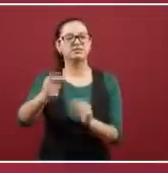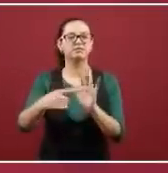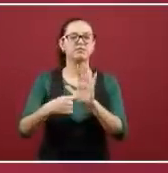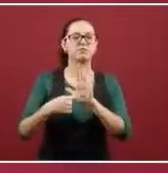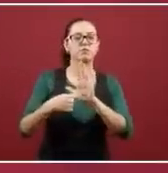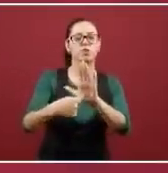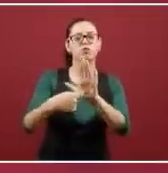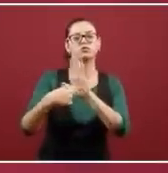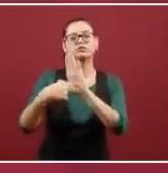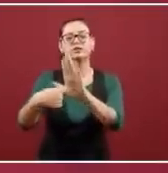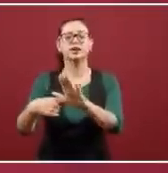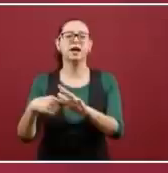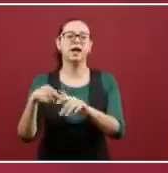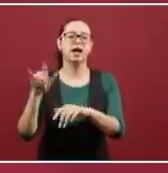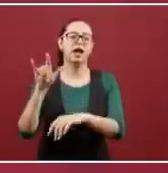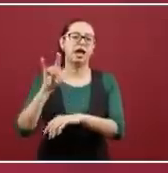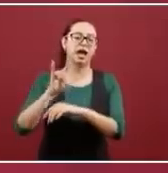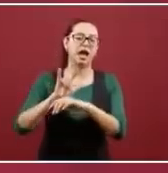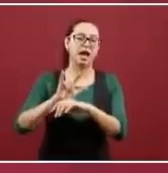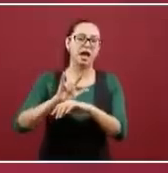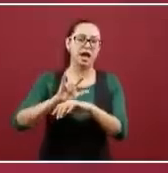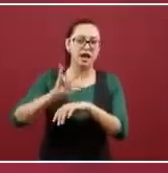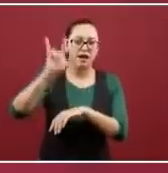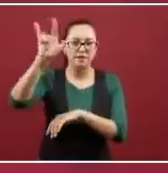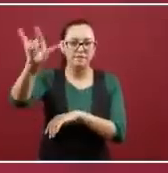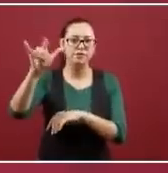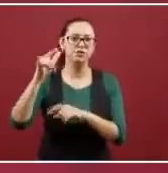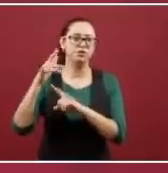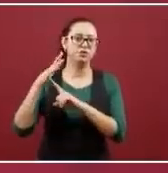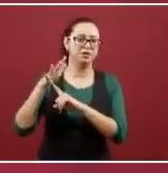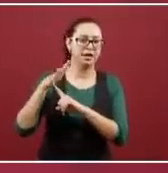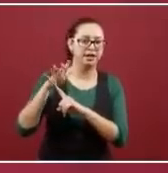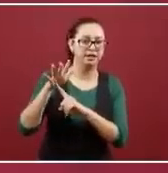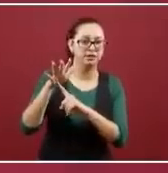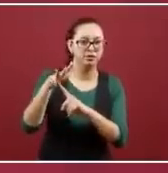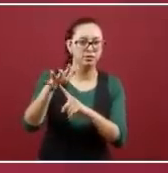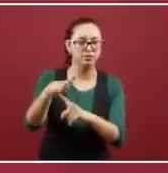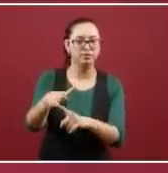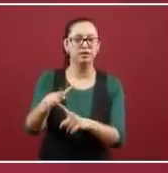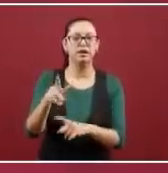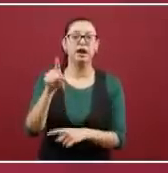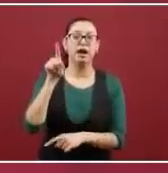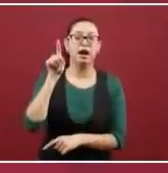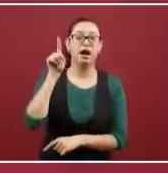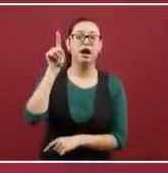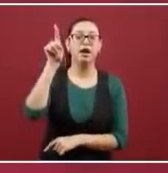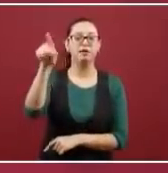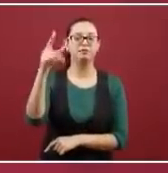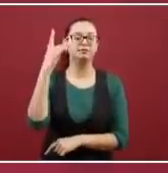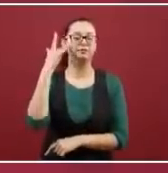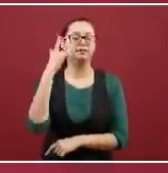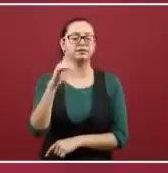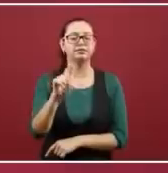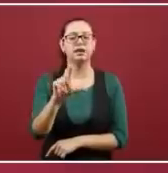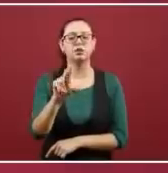aviones, de helicópteros en la base aérea de Santa Lucía.